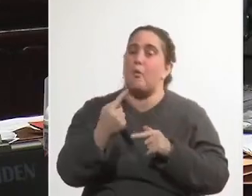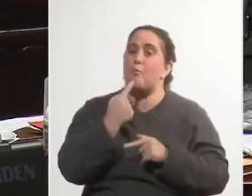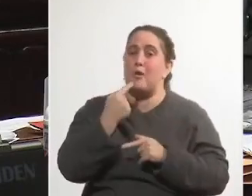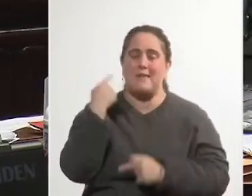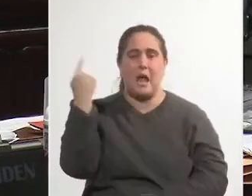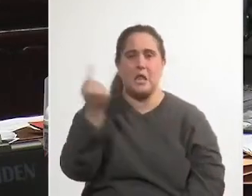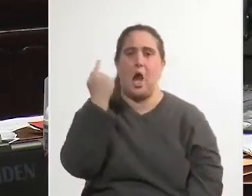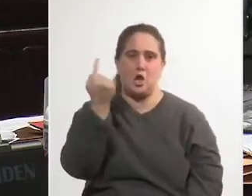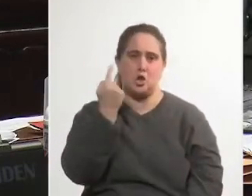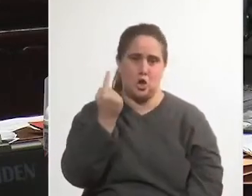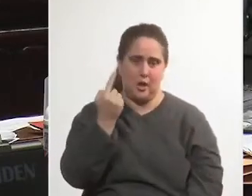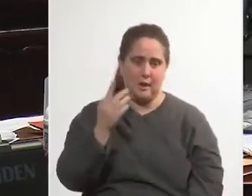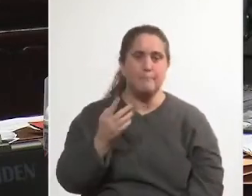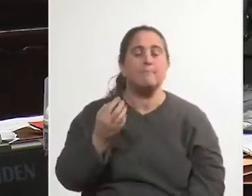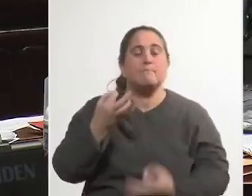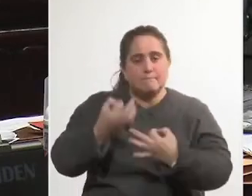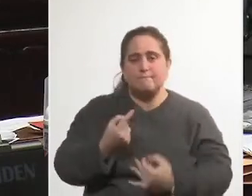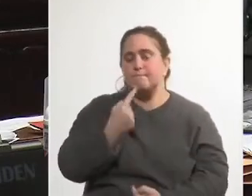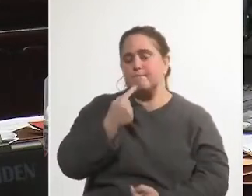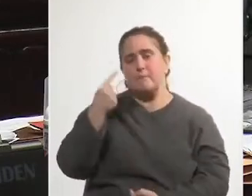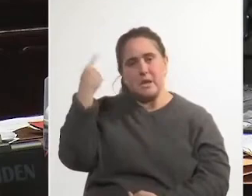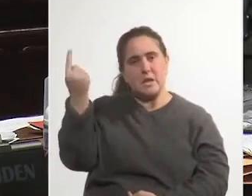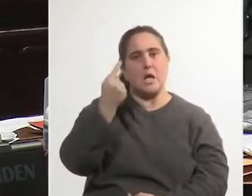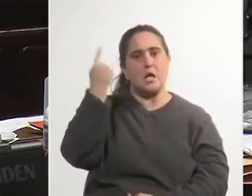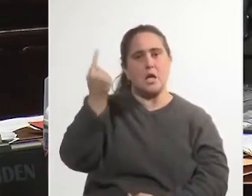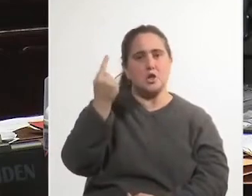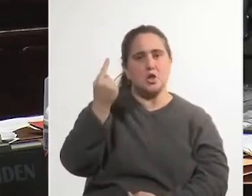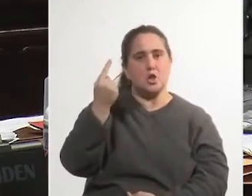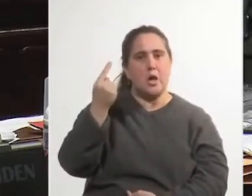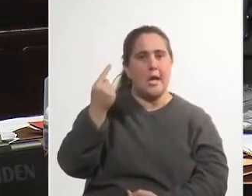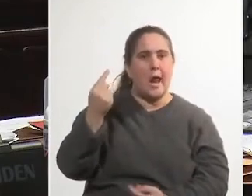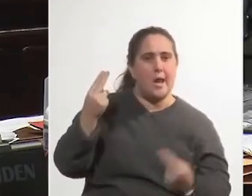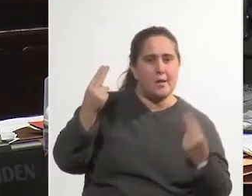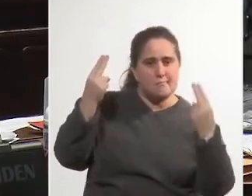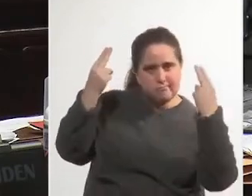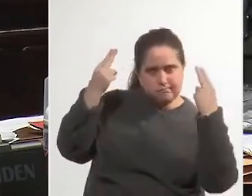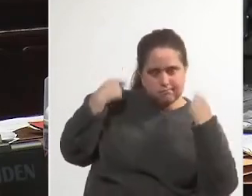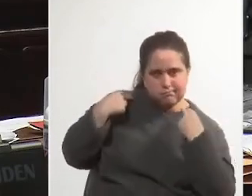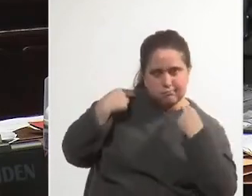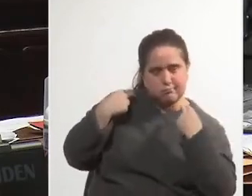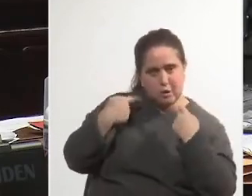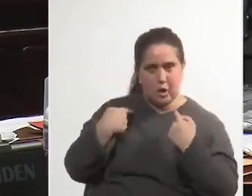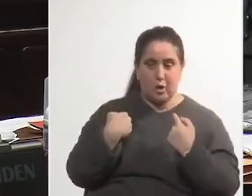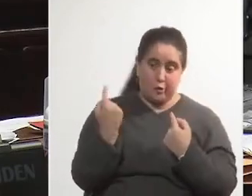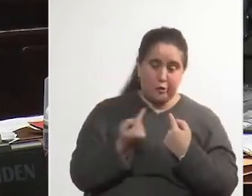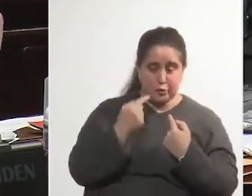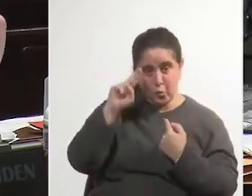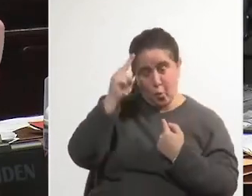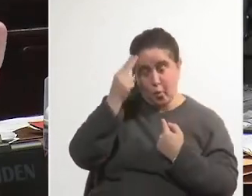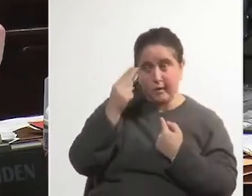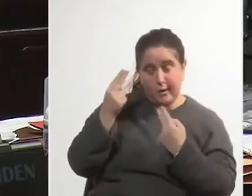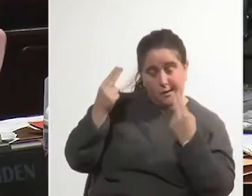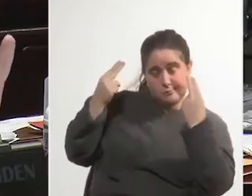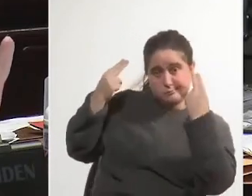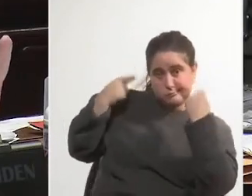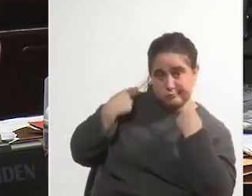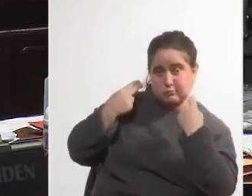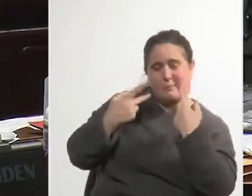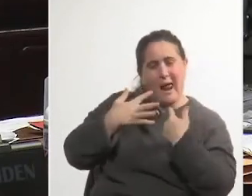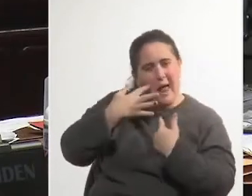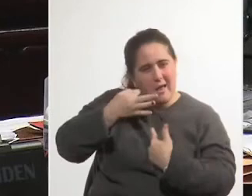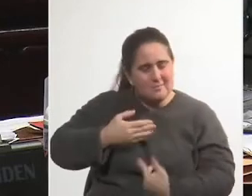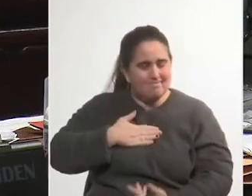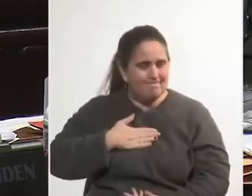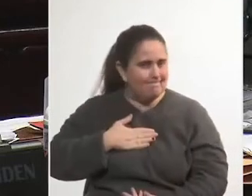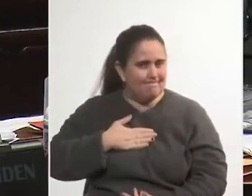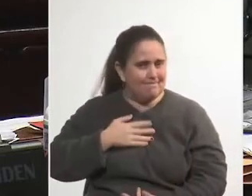política internacional, una política internacional de sometimiento a los organismos internacionales que yo vislumbro no nos